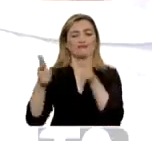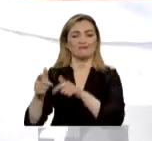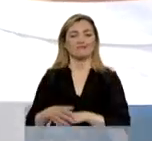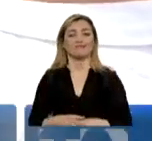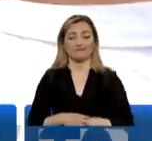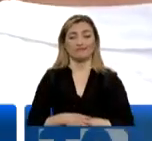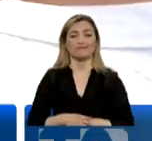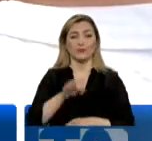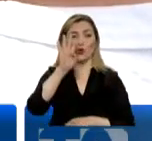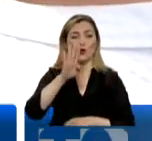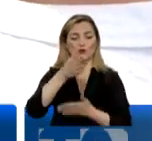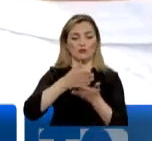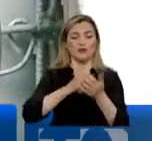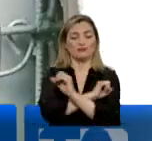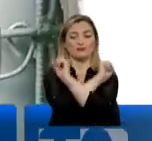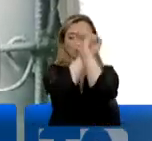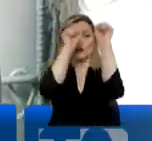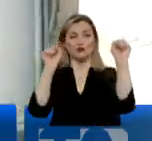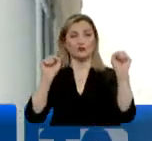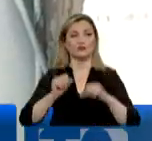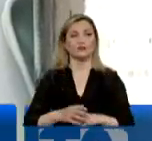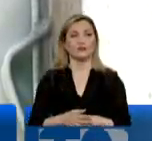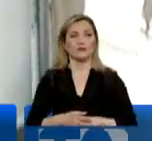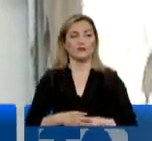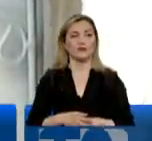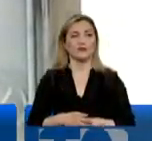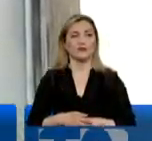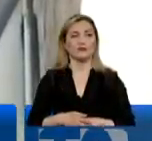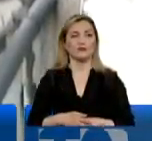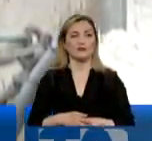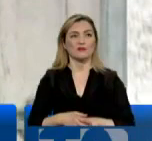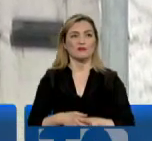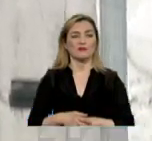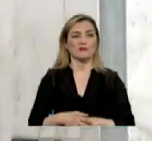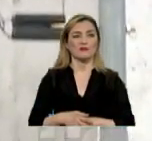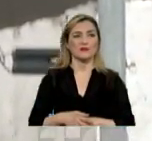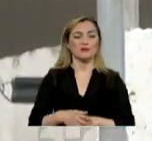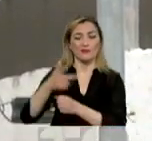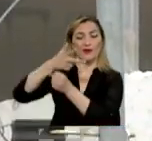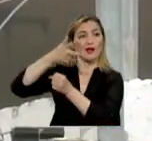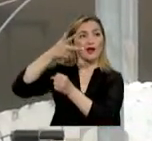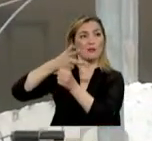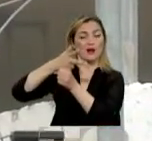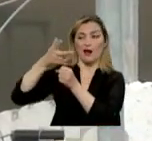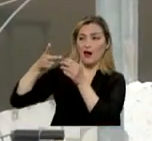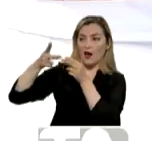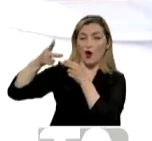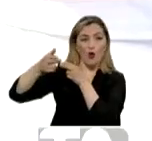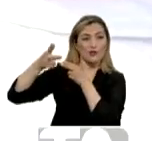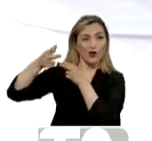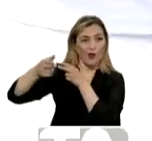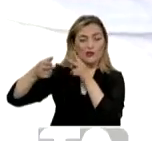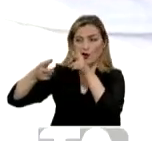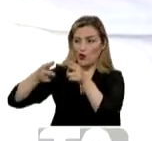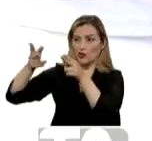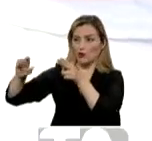Aparentemente a las 4:30 de la mañana vienen, desconectan la luz de las cámaras de los vecinos, y a la hora que